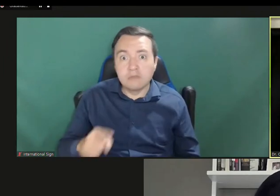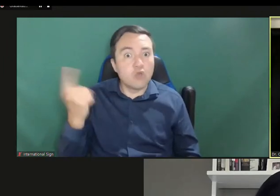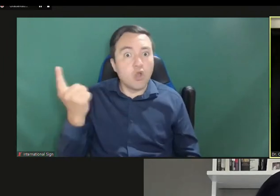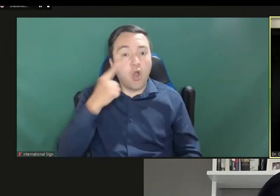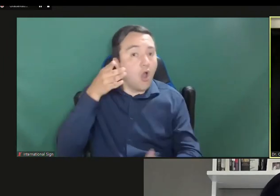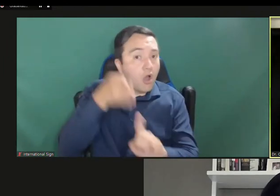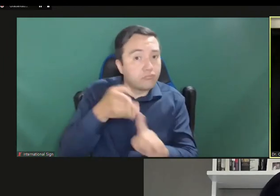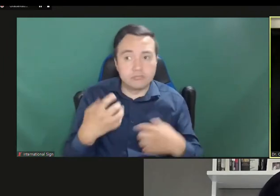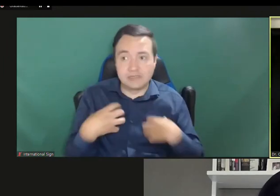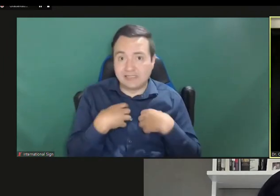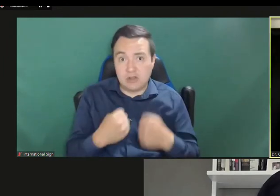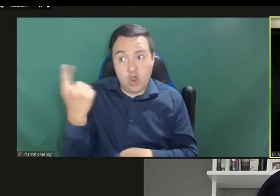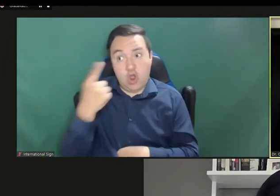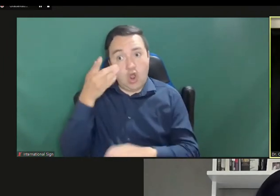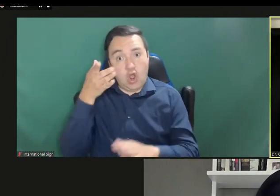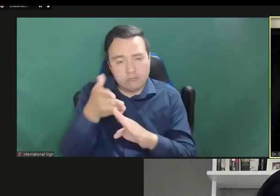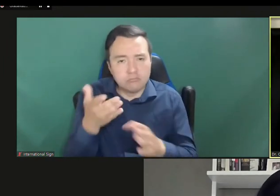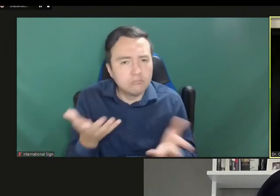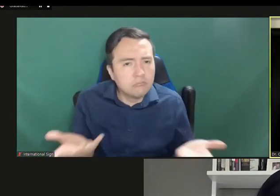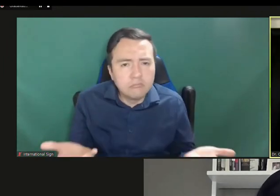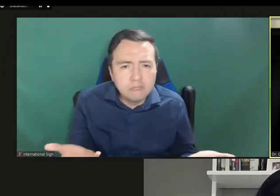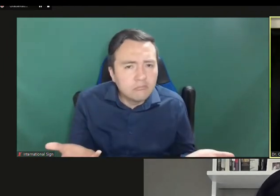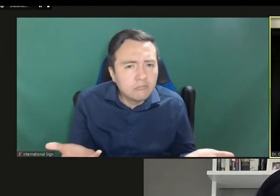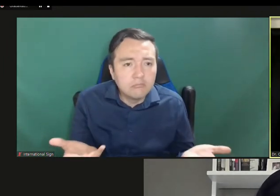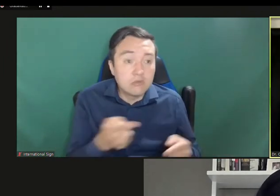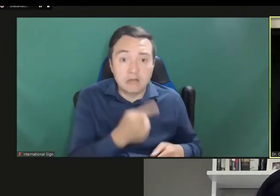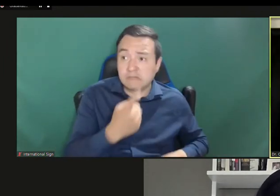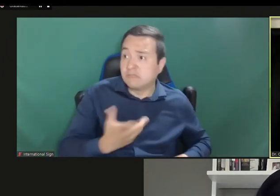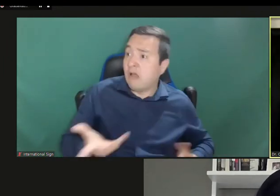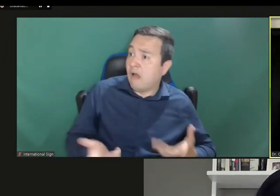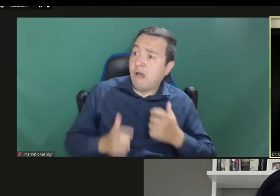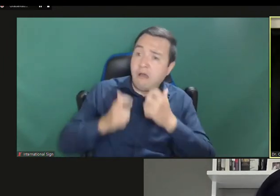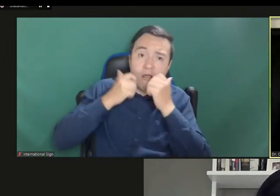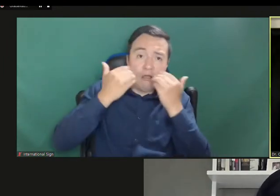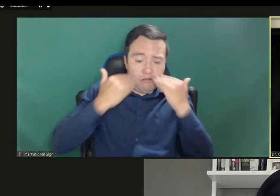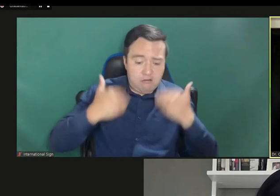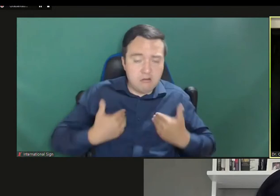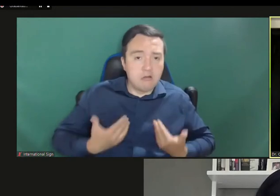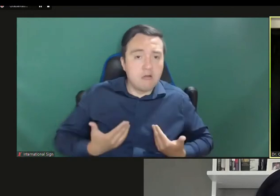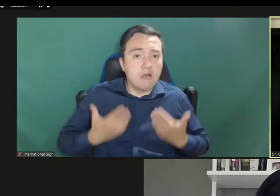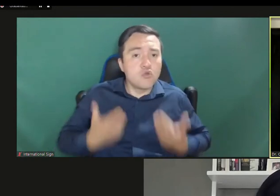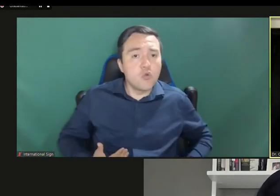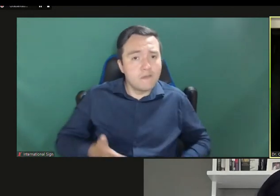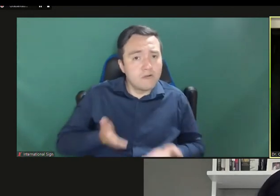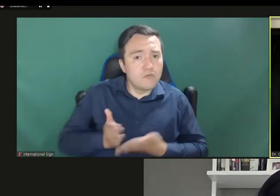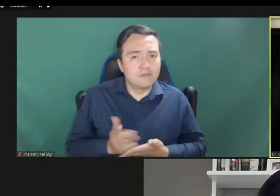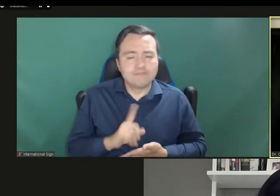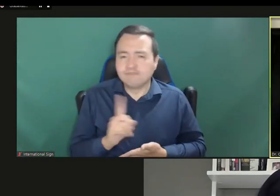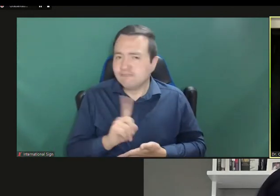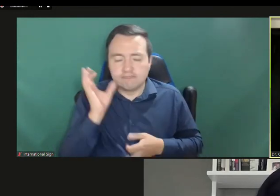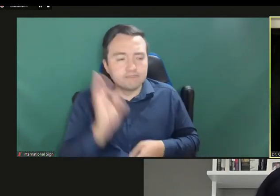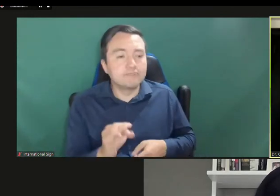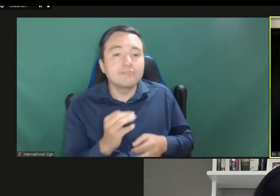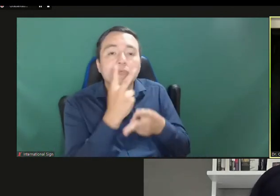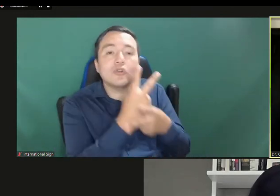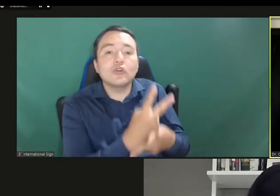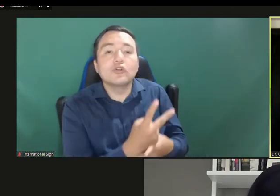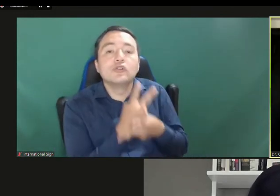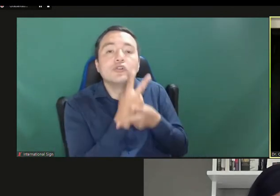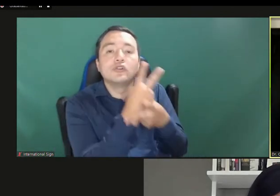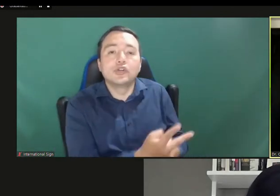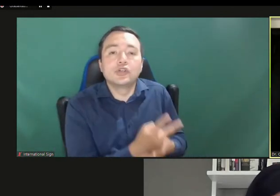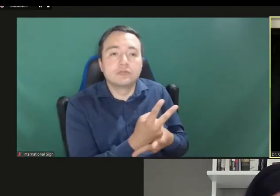instructivo al cuyo mandato era hablar de derechos no en un tribunal cuyo mandato es proteger e implementar estos tratados de protección de inversiones